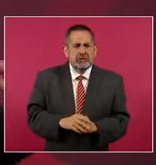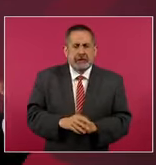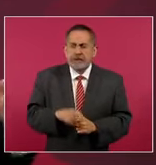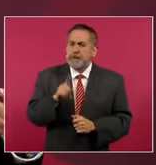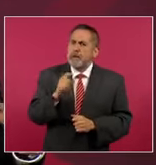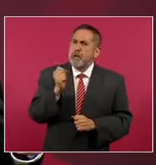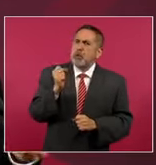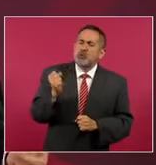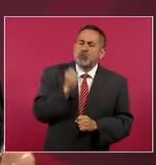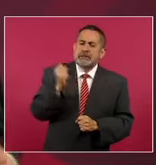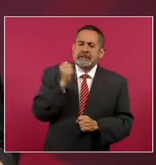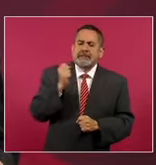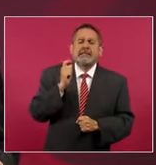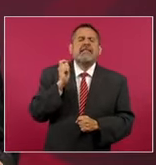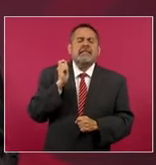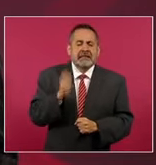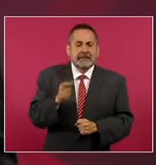Afortunadamente,